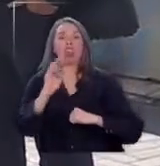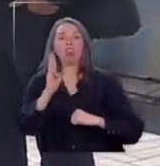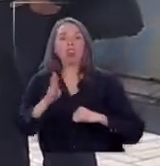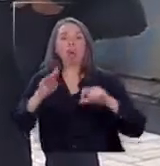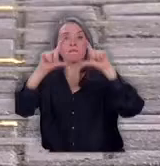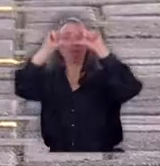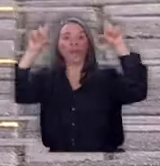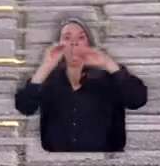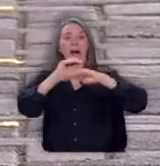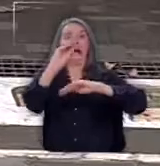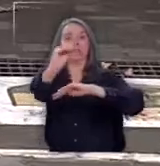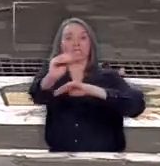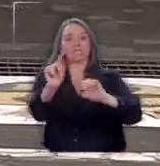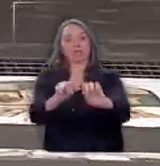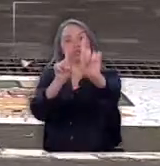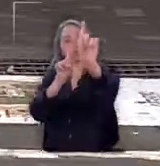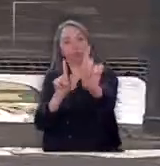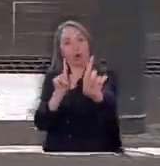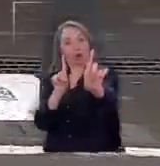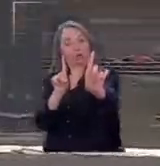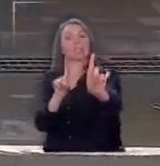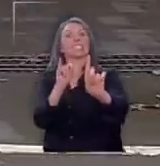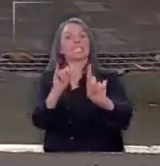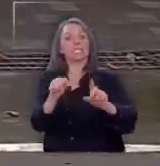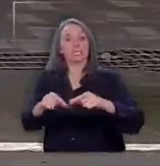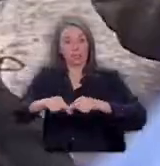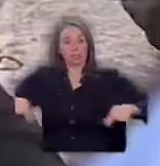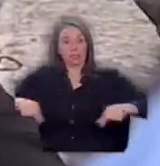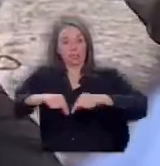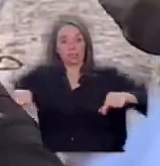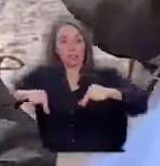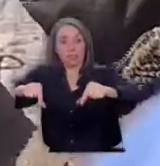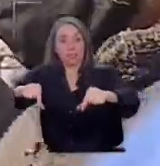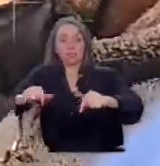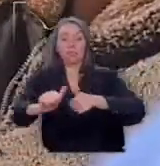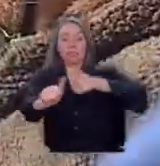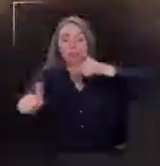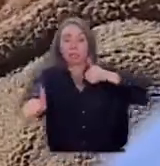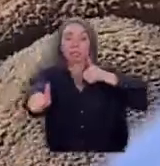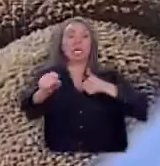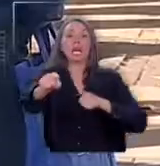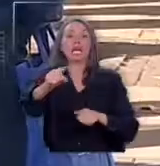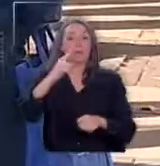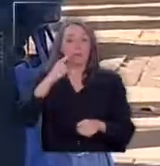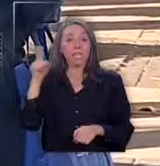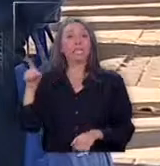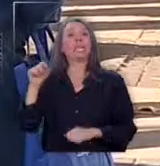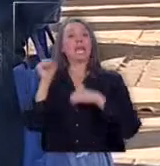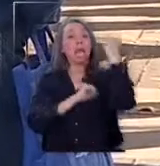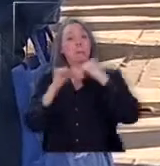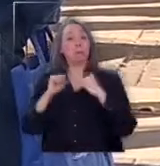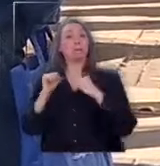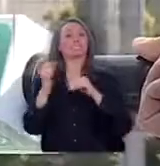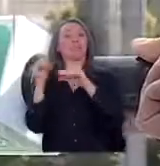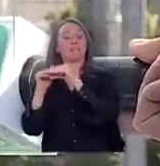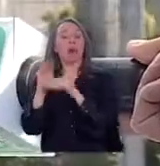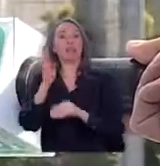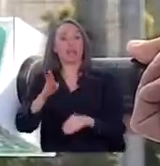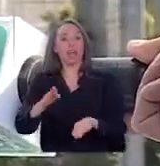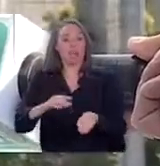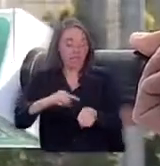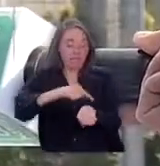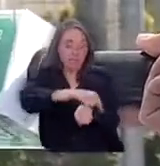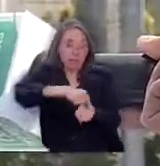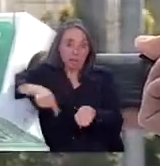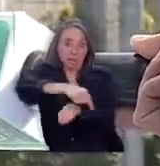letreros y señaléticas que permitan mantener estas distancias en caso de no estar la demarcación que la van a tener que hacer Igual extender los